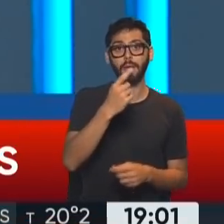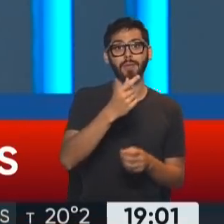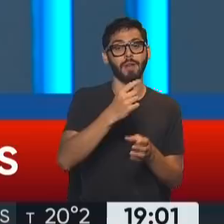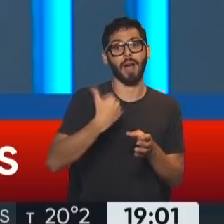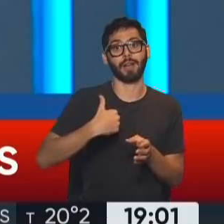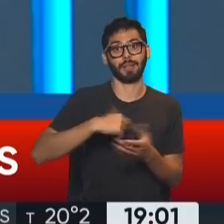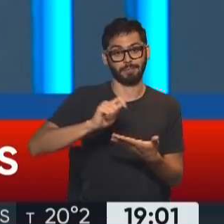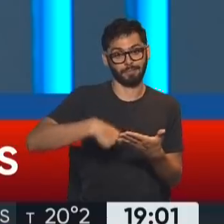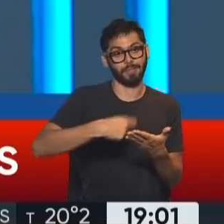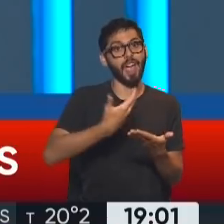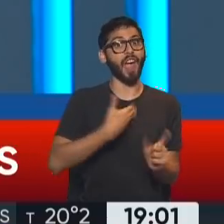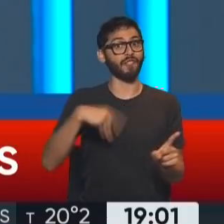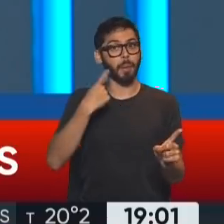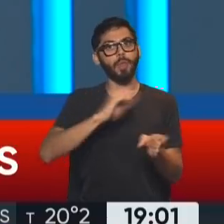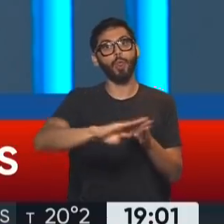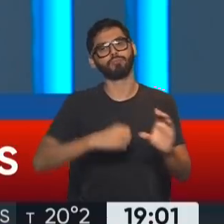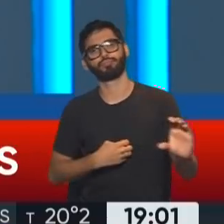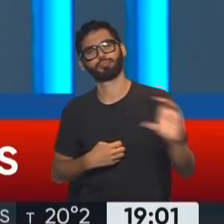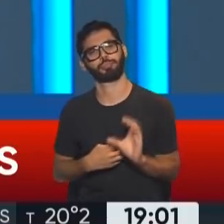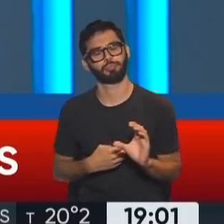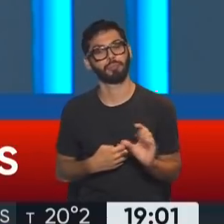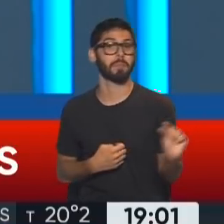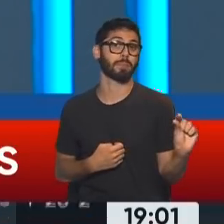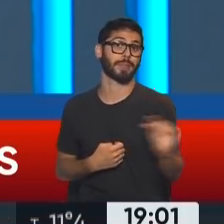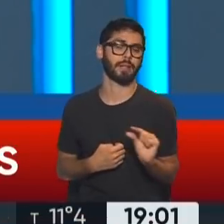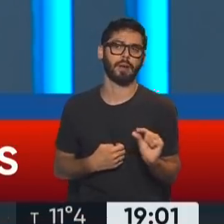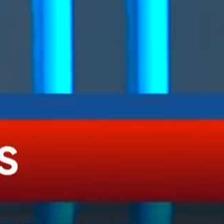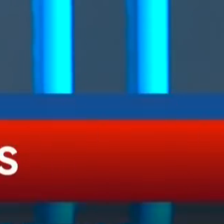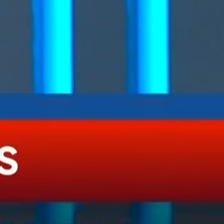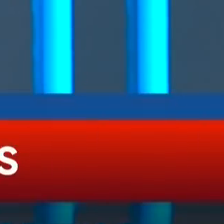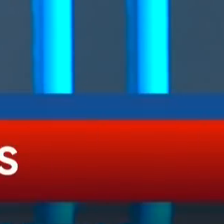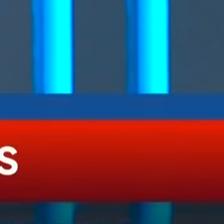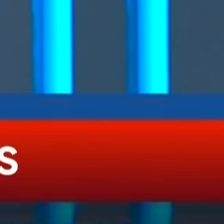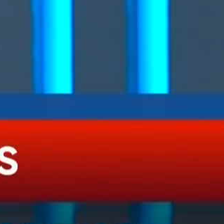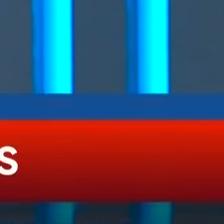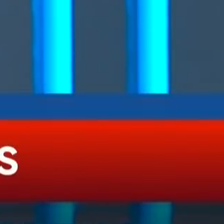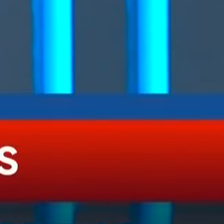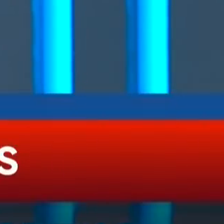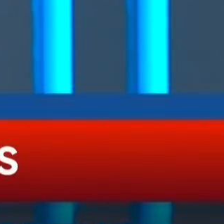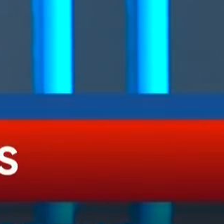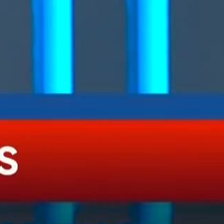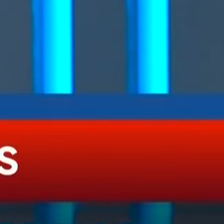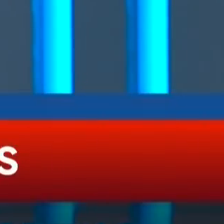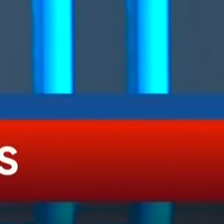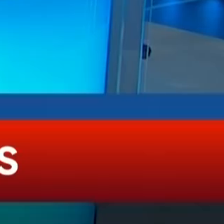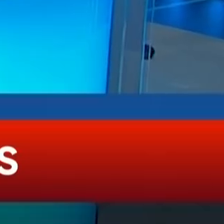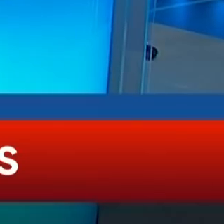tomó la Argentina con el FMI. Ahora, ¿es ilegal o fue ilegal el acuerdo que Argentina firmó con el FMI?